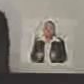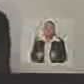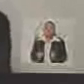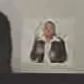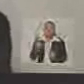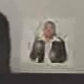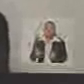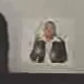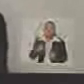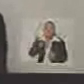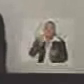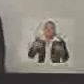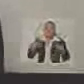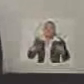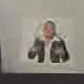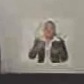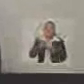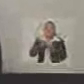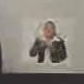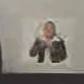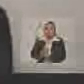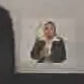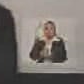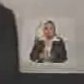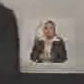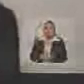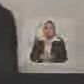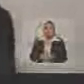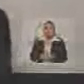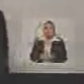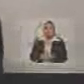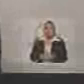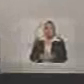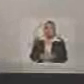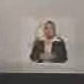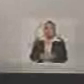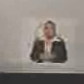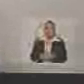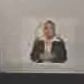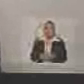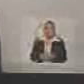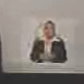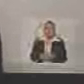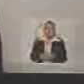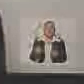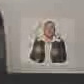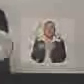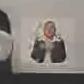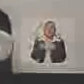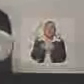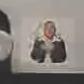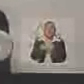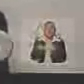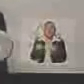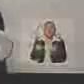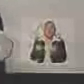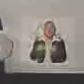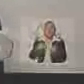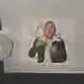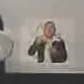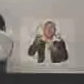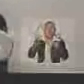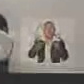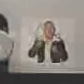que lamentablemente hoy en una gran mayoría están fuera de desuso. También haremos